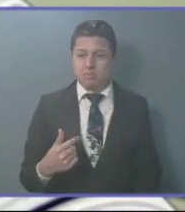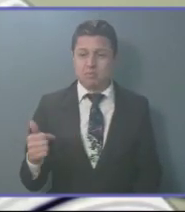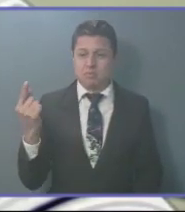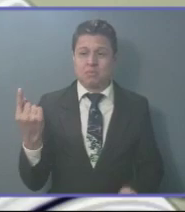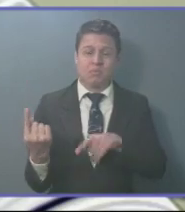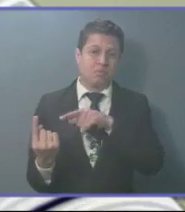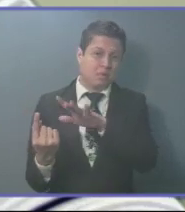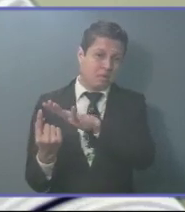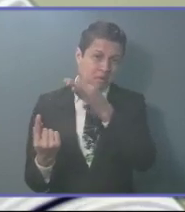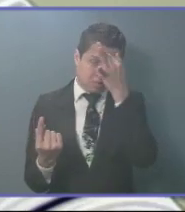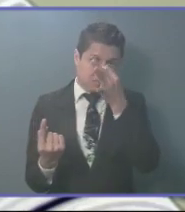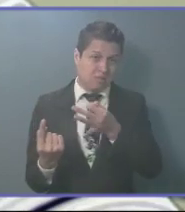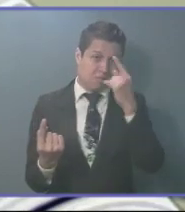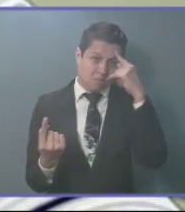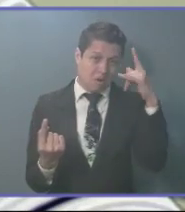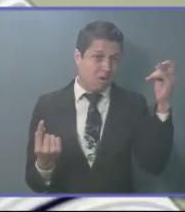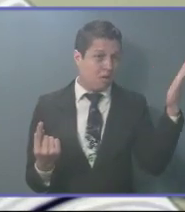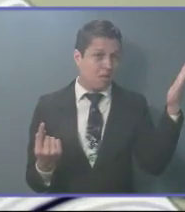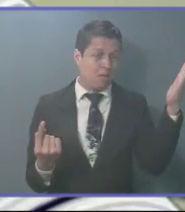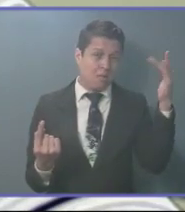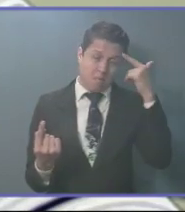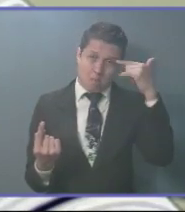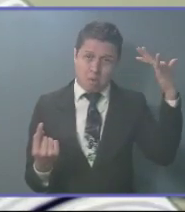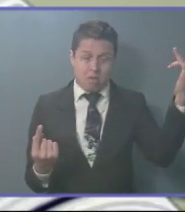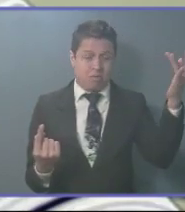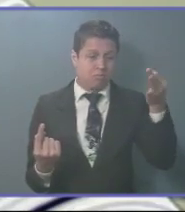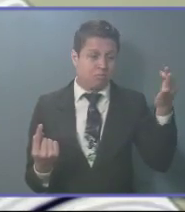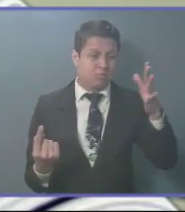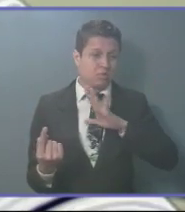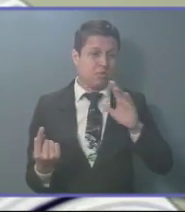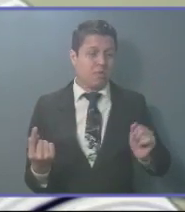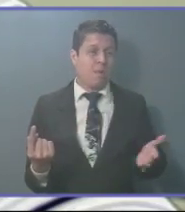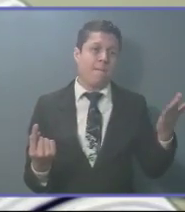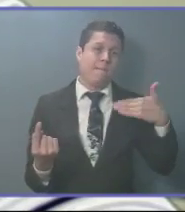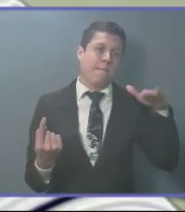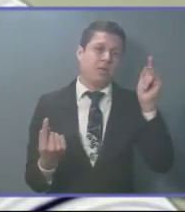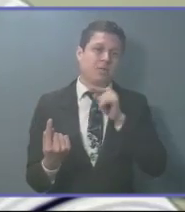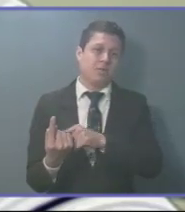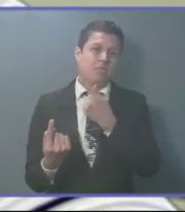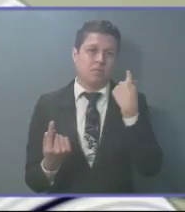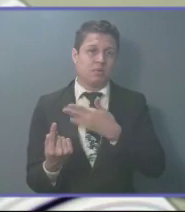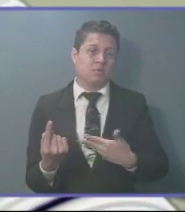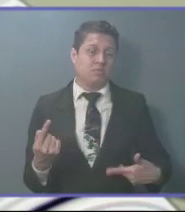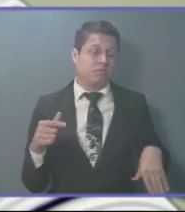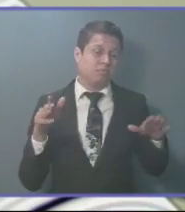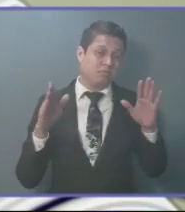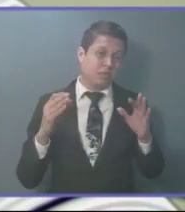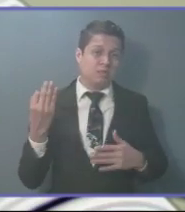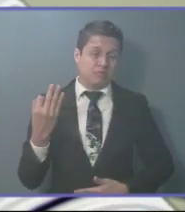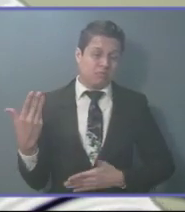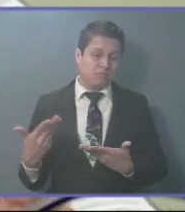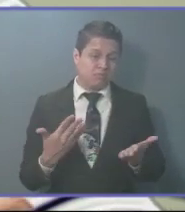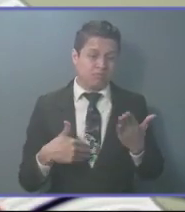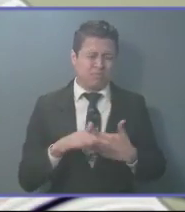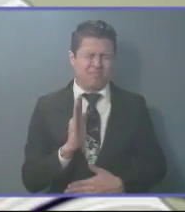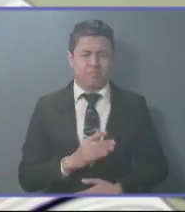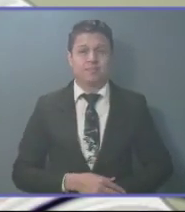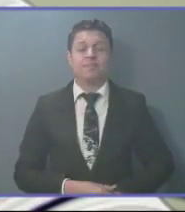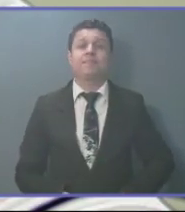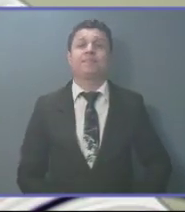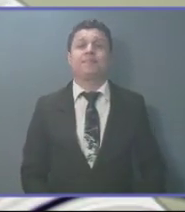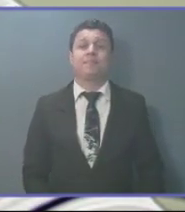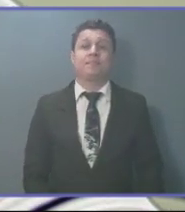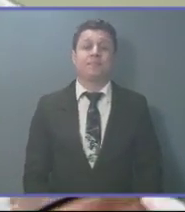no van de acorde a lo que El Salvador necesita, pero sobre todo merece. En